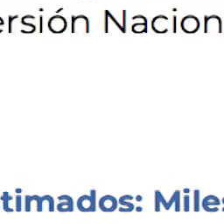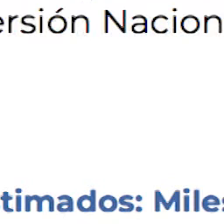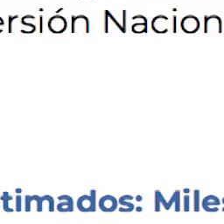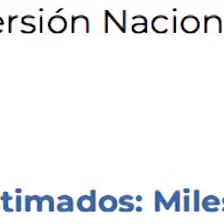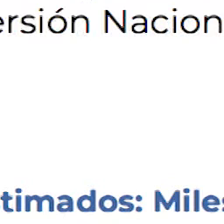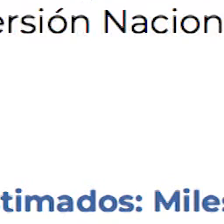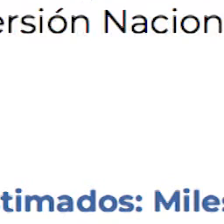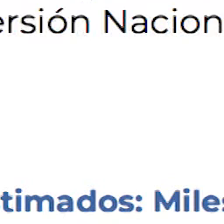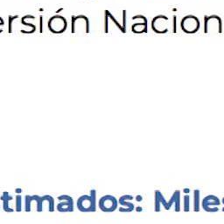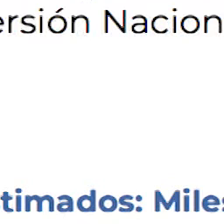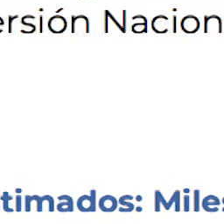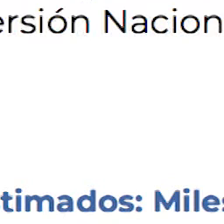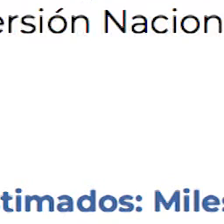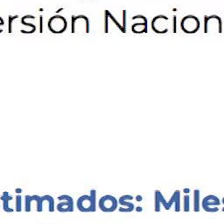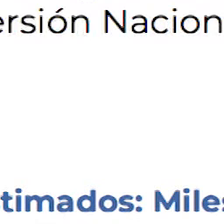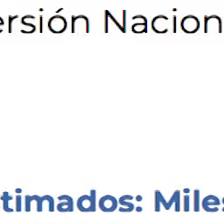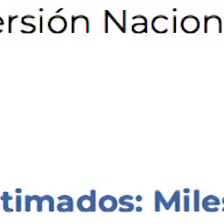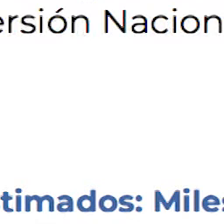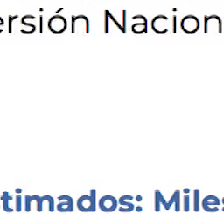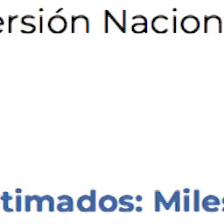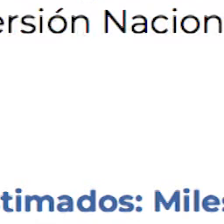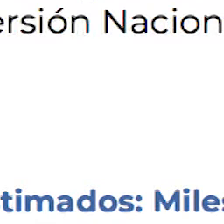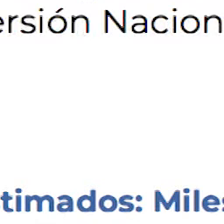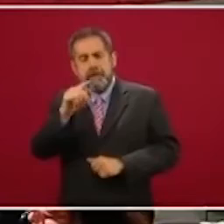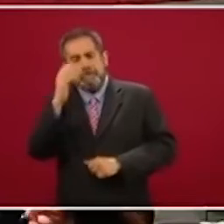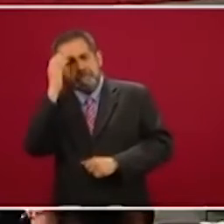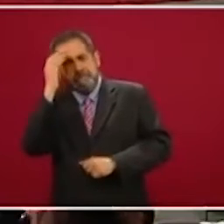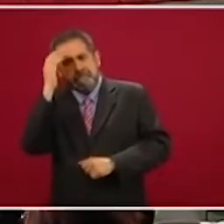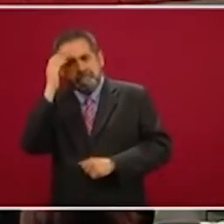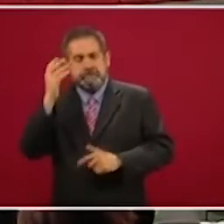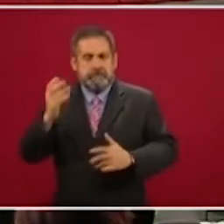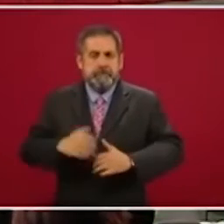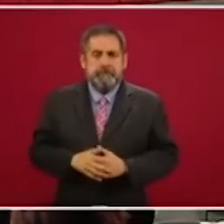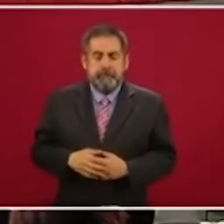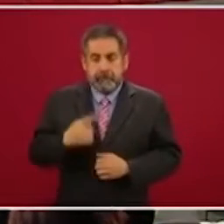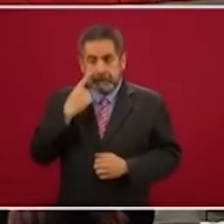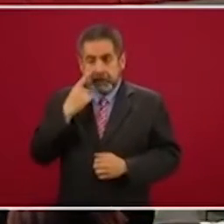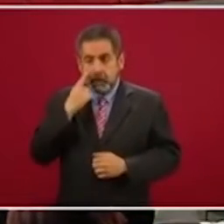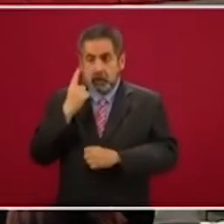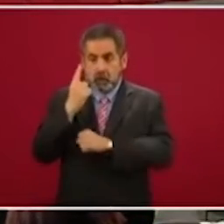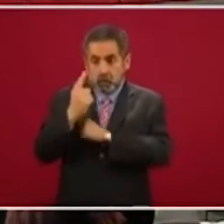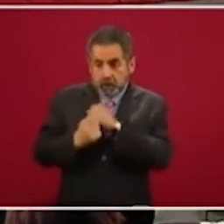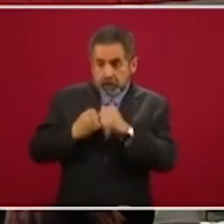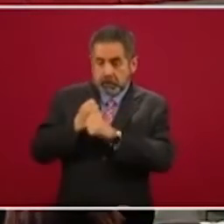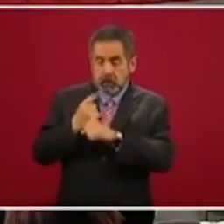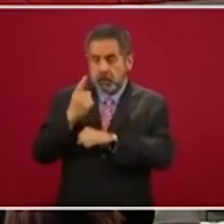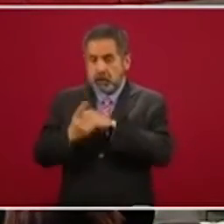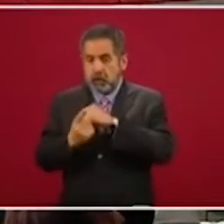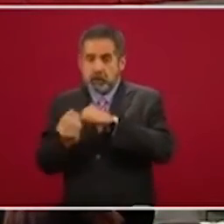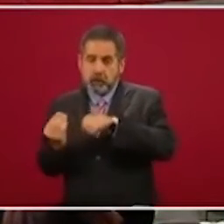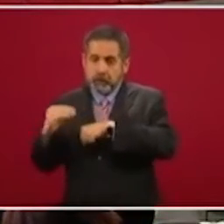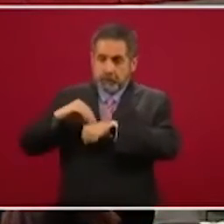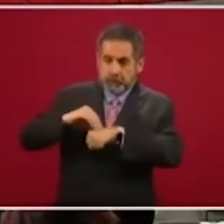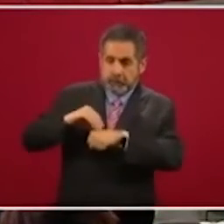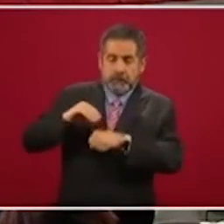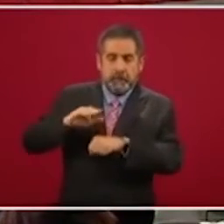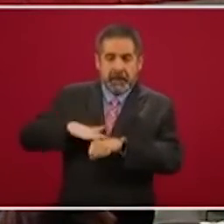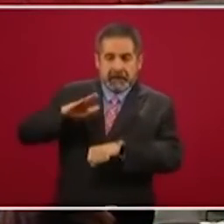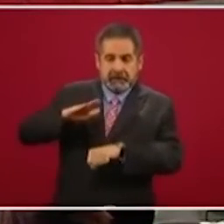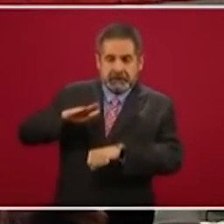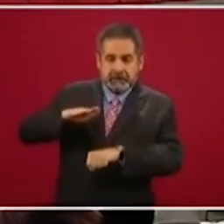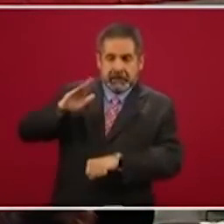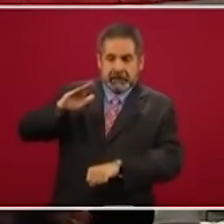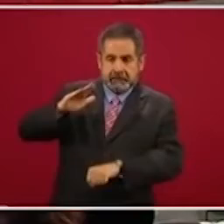estar en el escenario uno no se considera la opción de cancelar los el presupuesto destinado para los programas sociales de bienestar que fueron